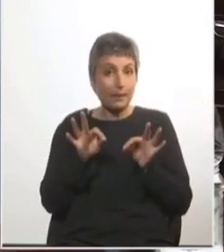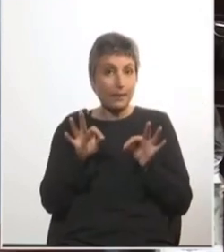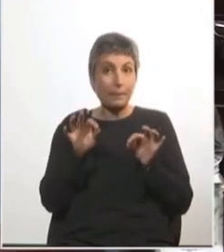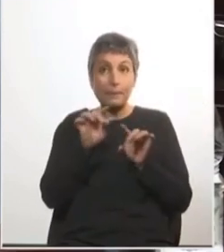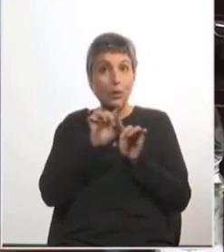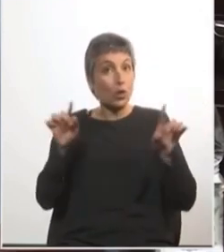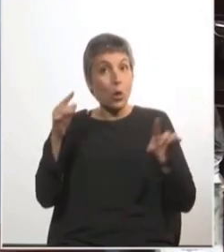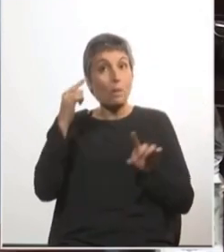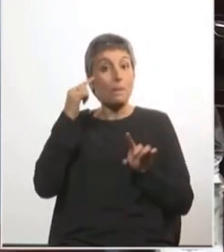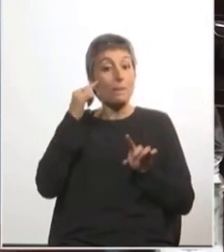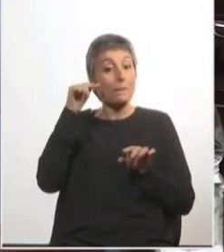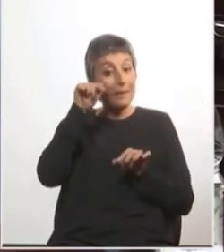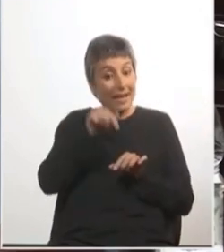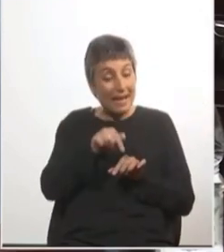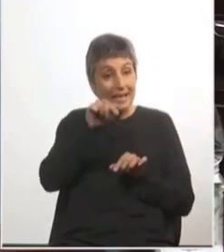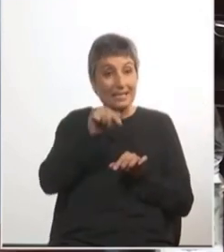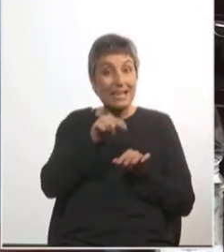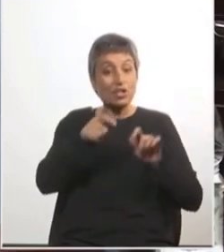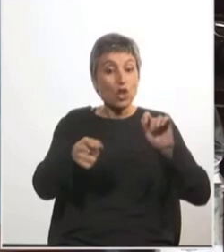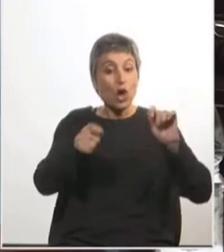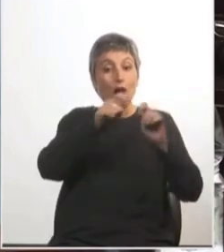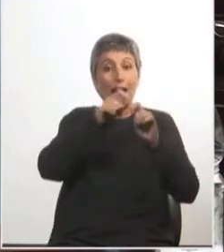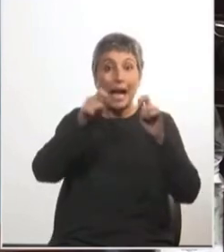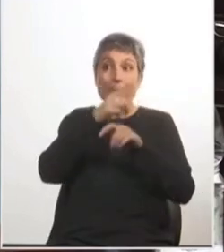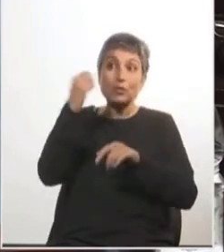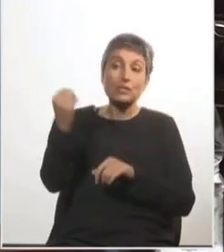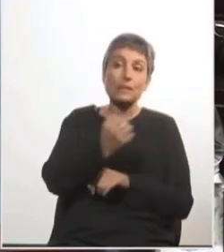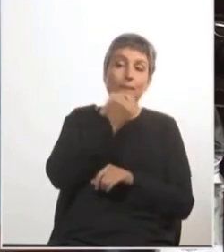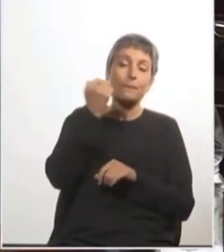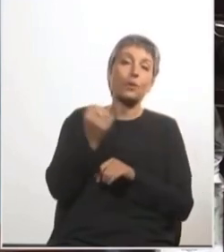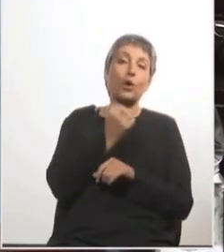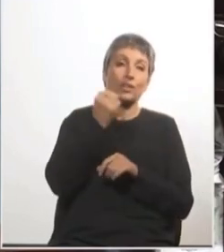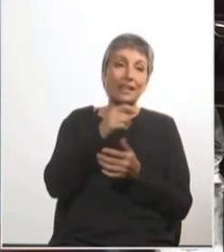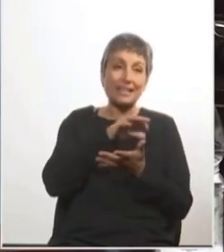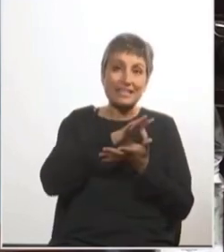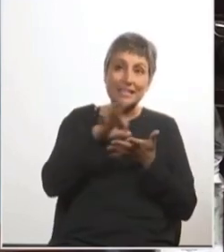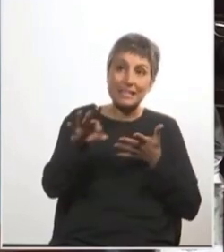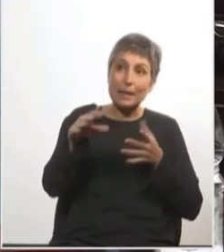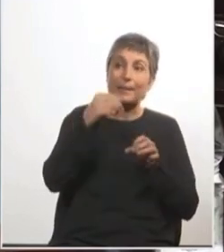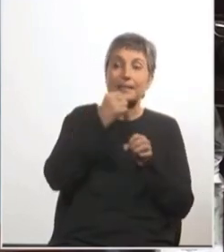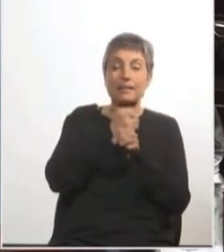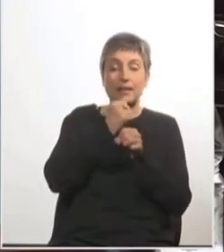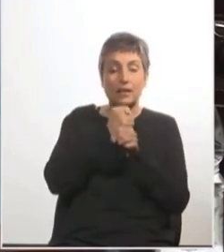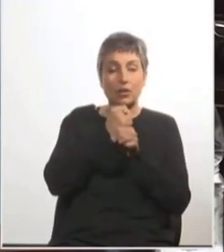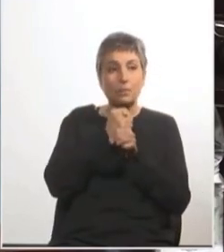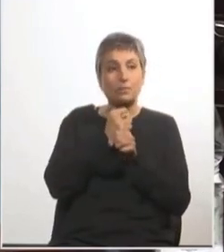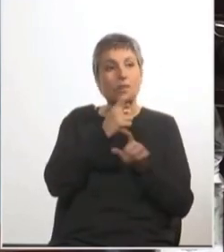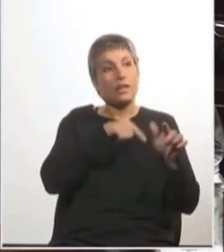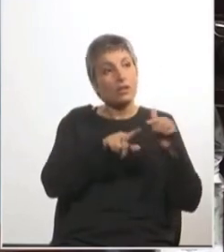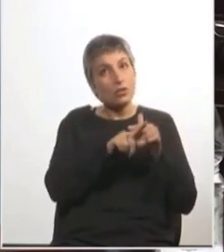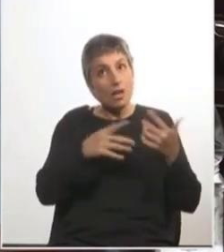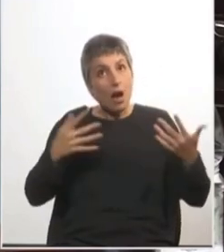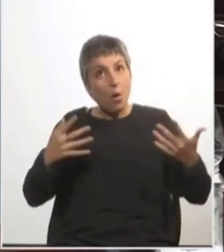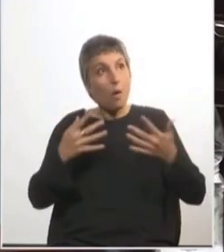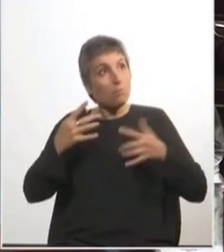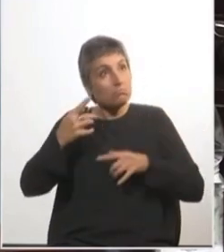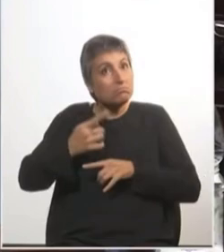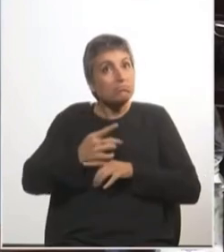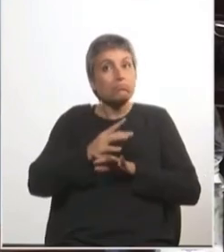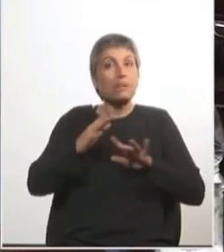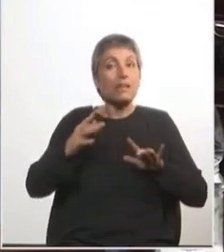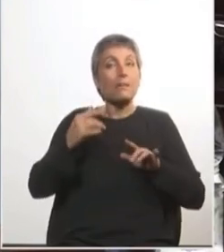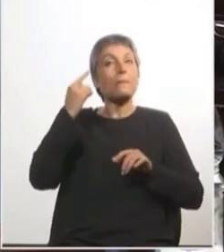en consideración los cambios sustanciales que están habiendo en el mercado de trabajo y que nos obligan